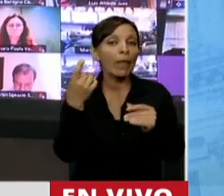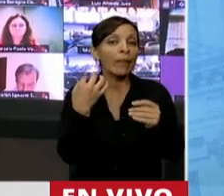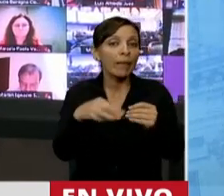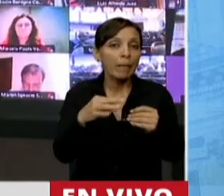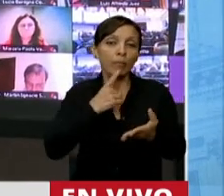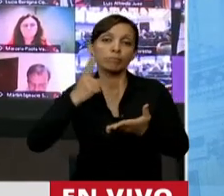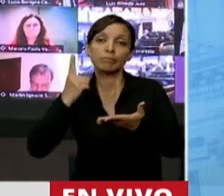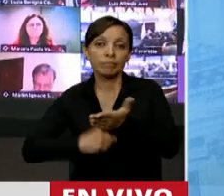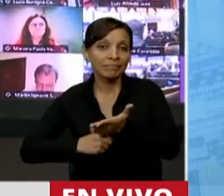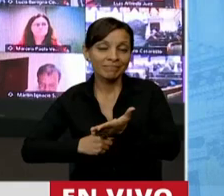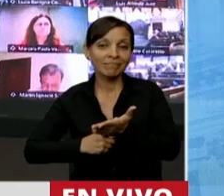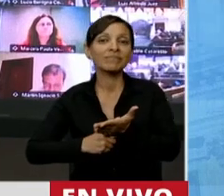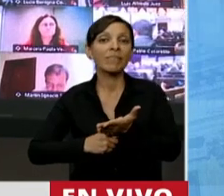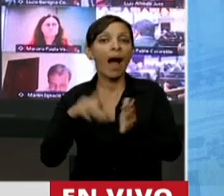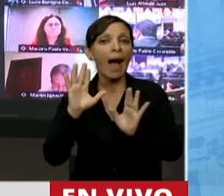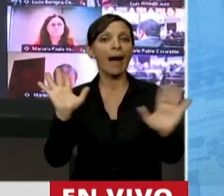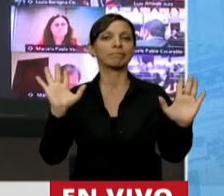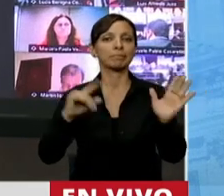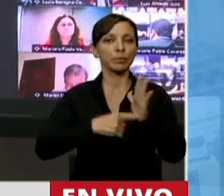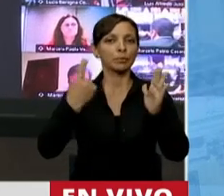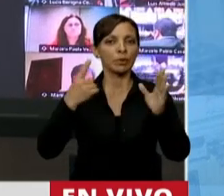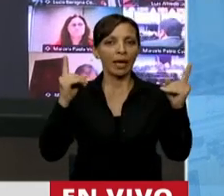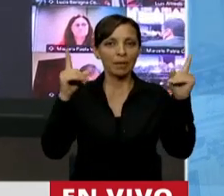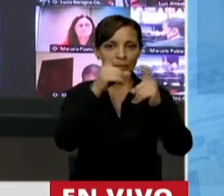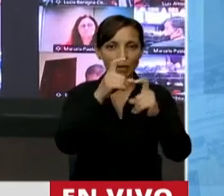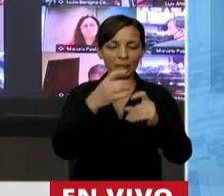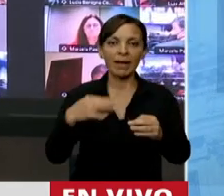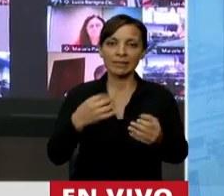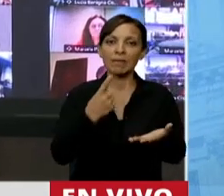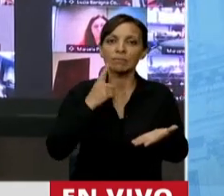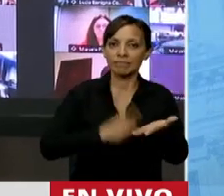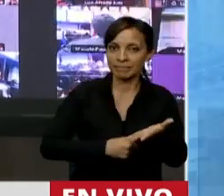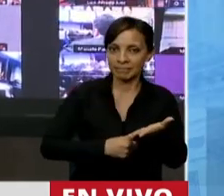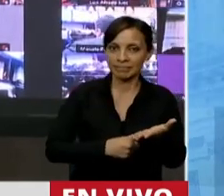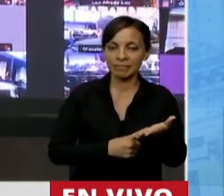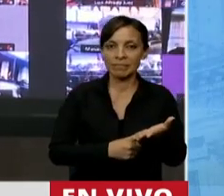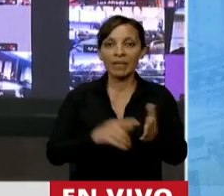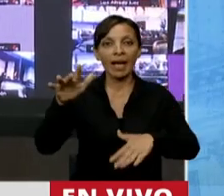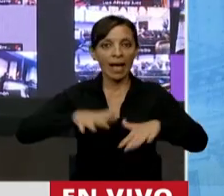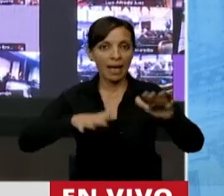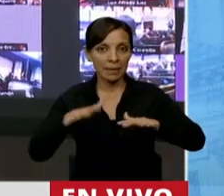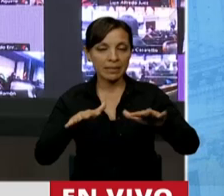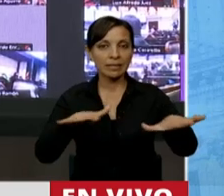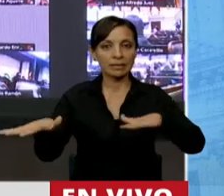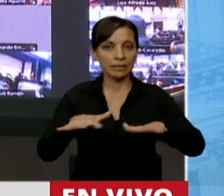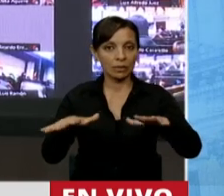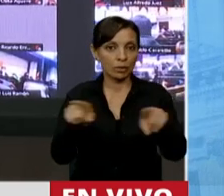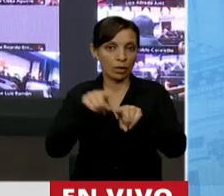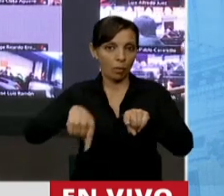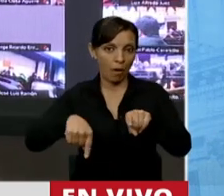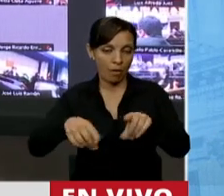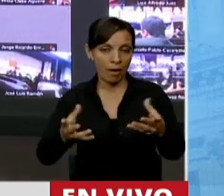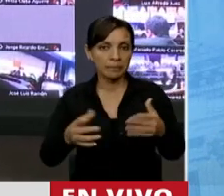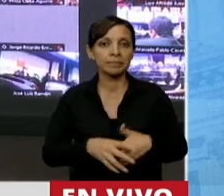palabra al hecho, aparece un problema, que es que hay que tomar decisiones concretas. Y a veces, en contextos como este,